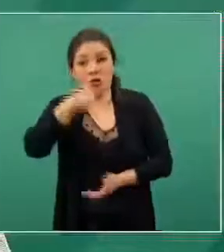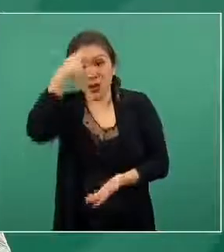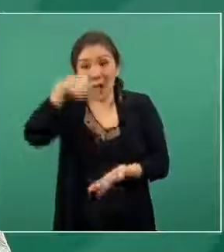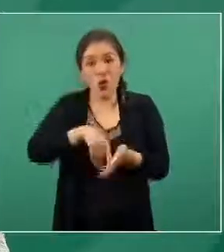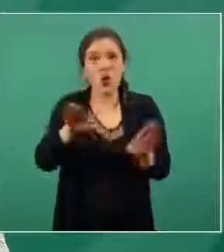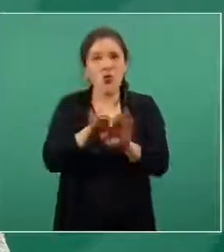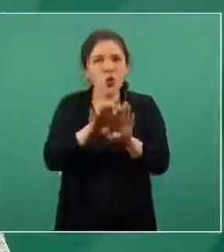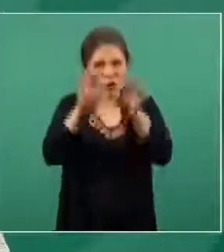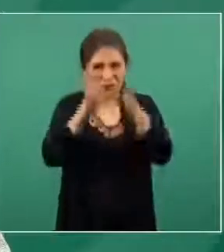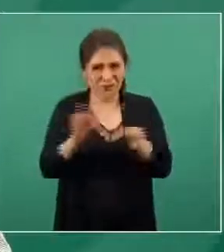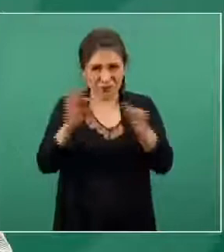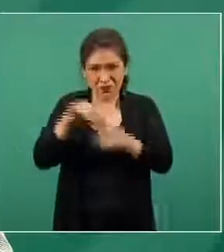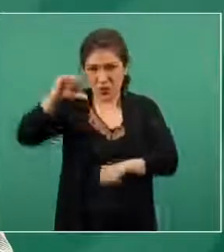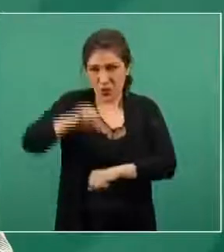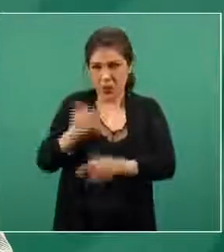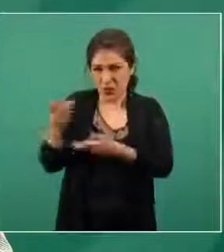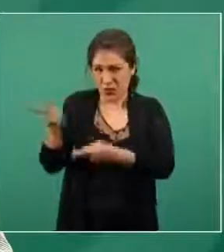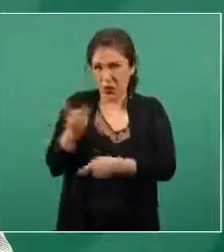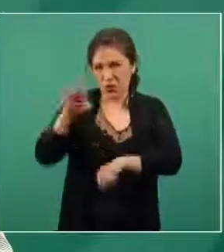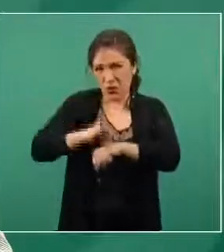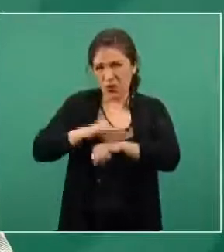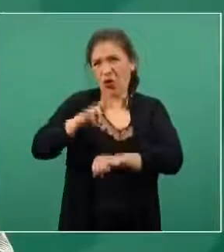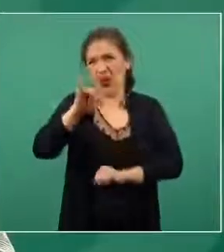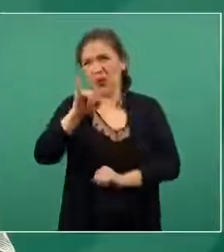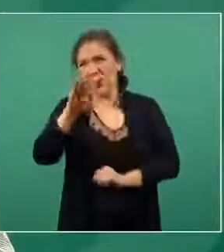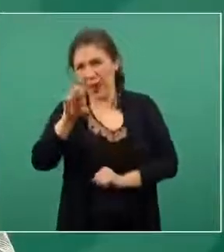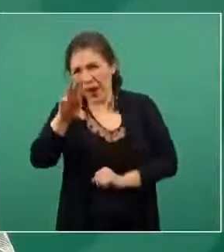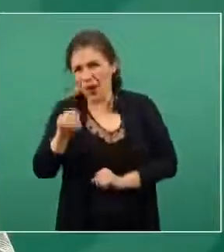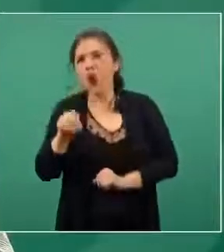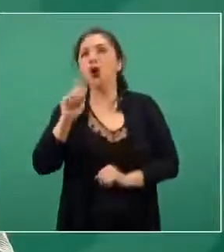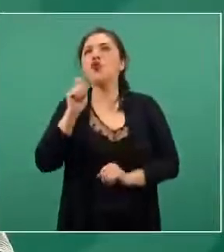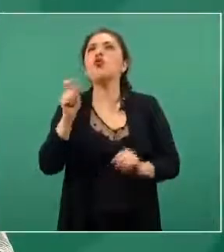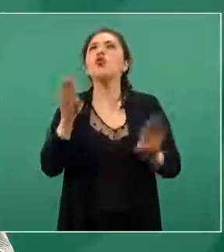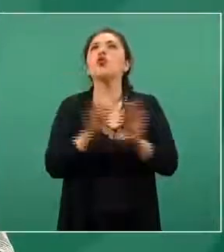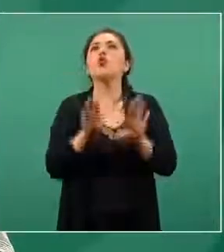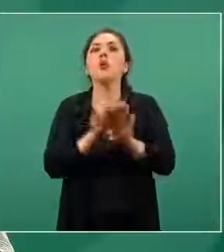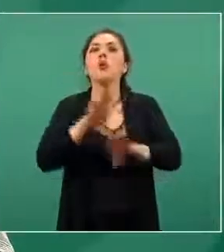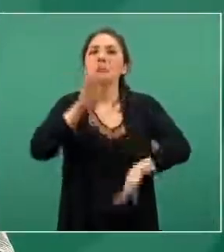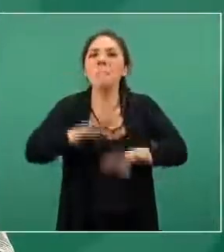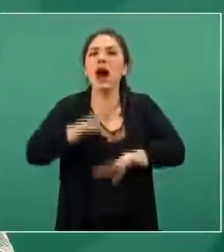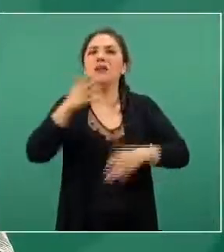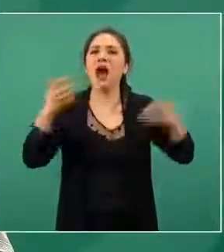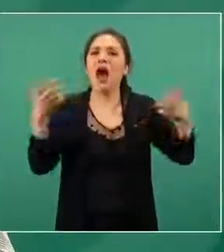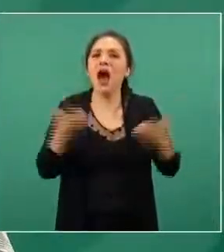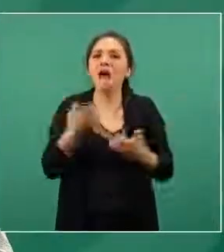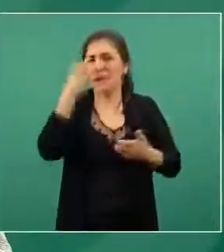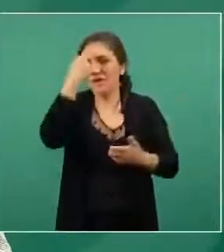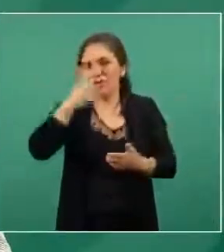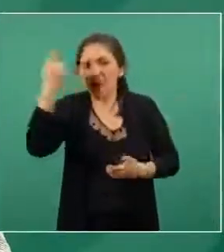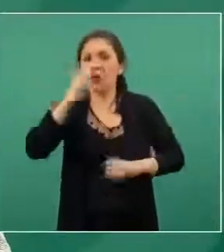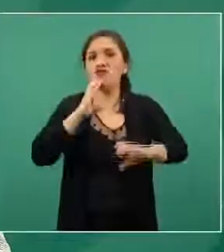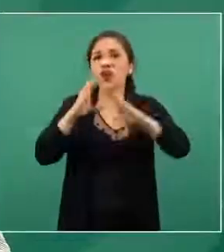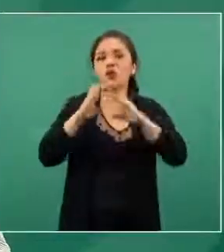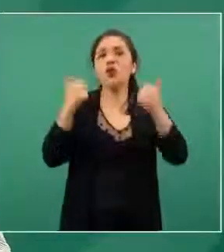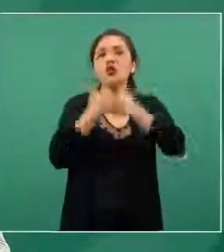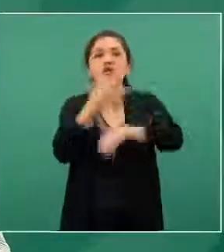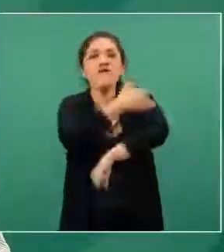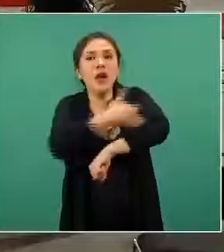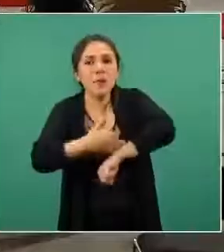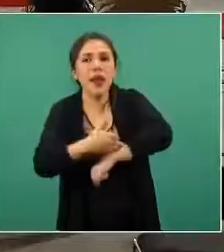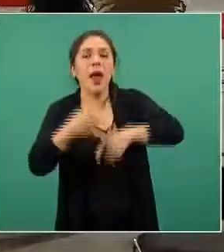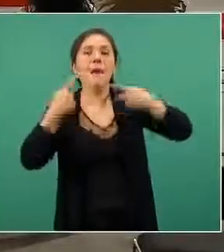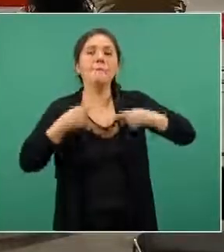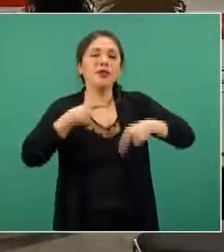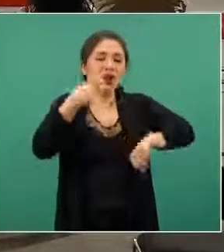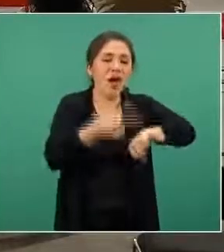nos comentaron, doctor Rivero, al respecto de facilitar también a la comunicación con la familia, con el